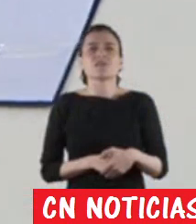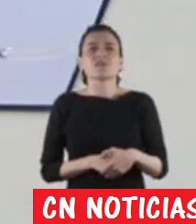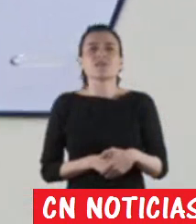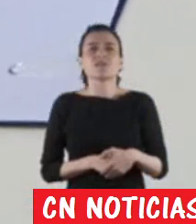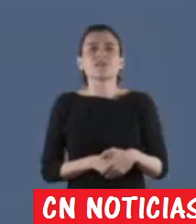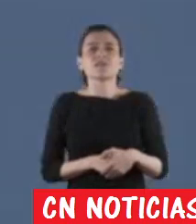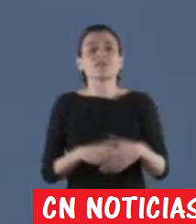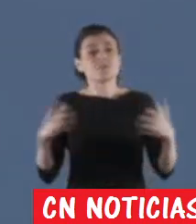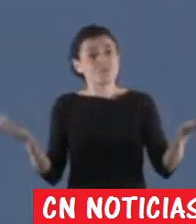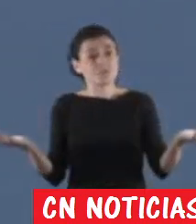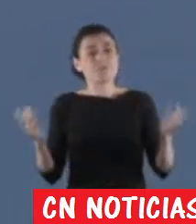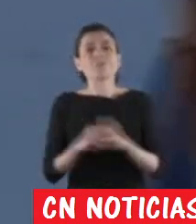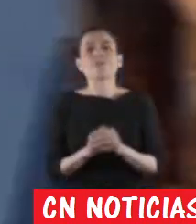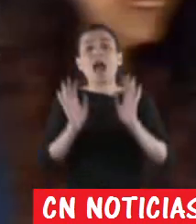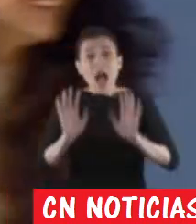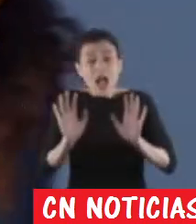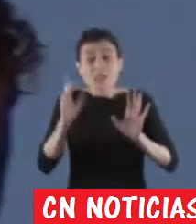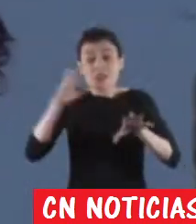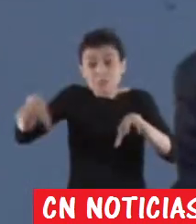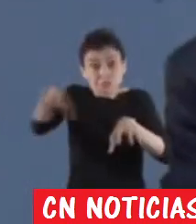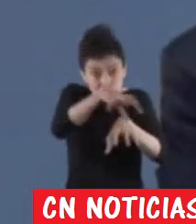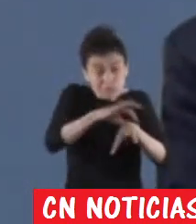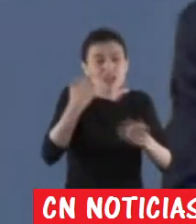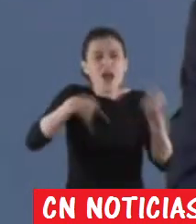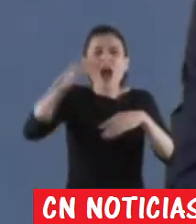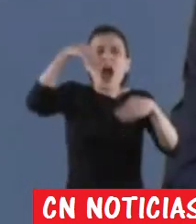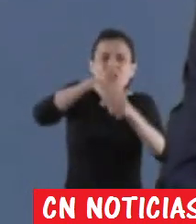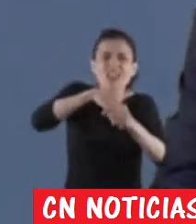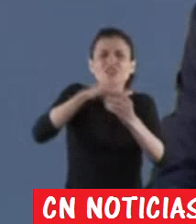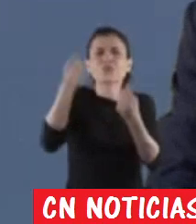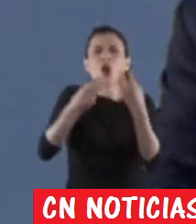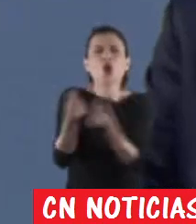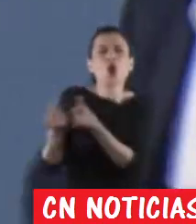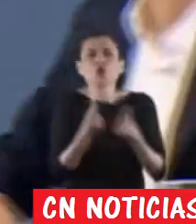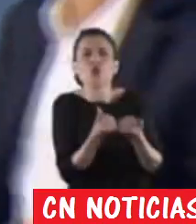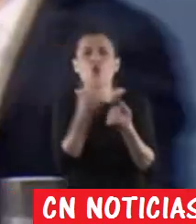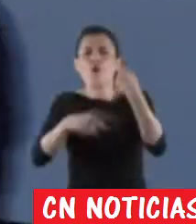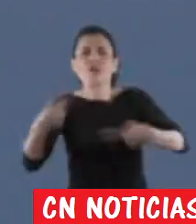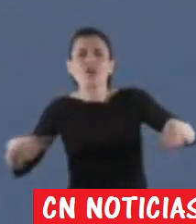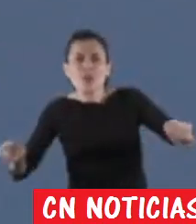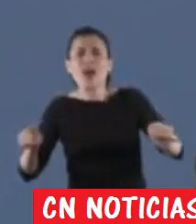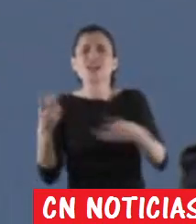Se garantiza a través de ellos una oferta y un consumo variado de alimentos.